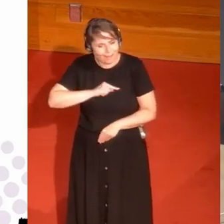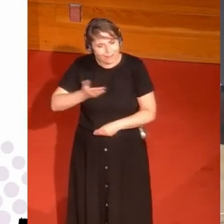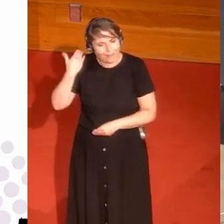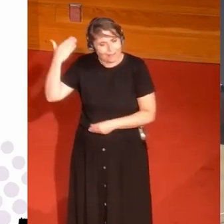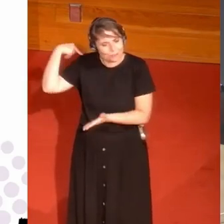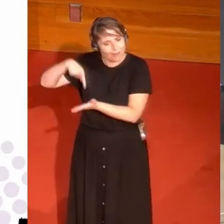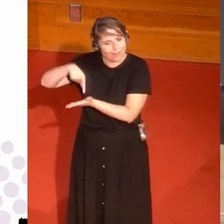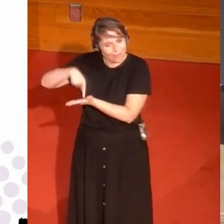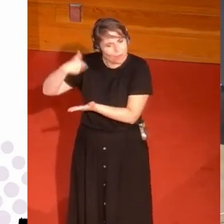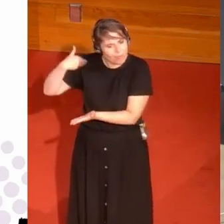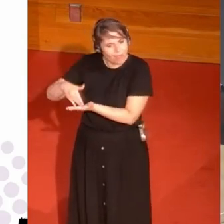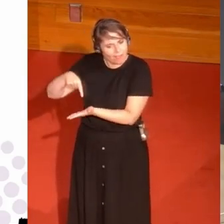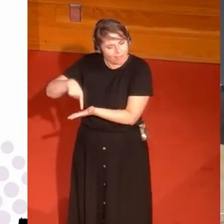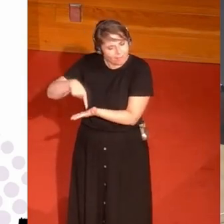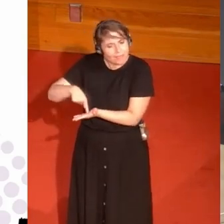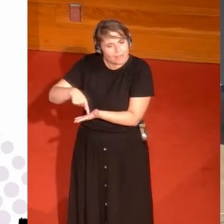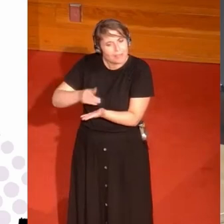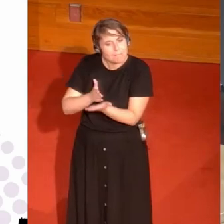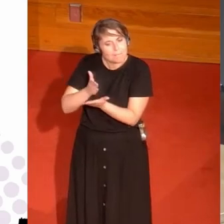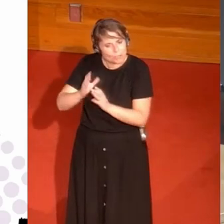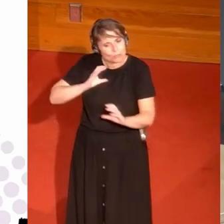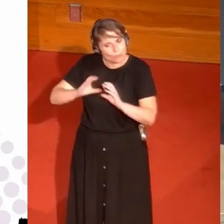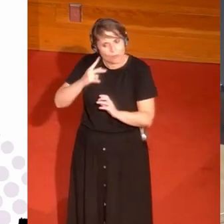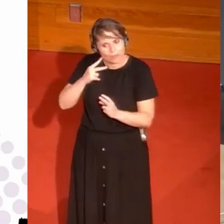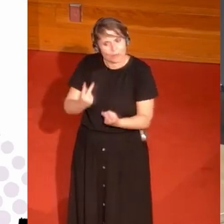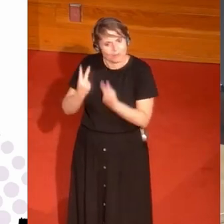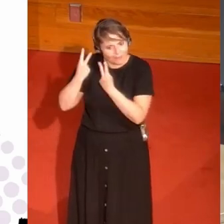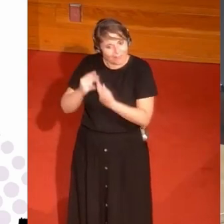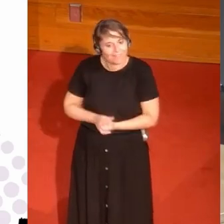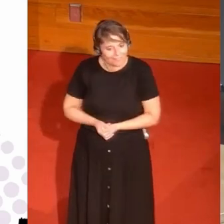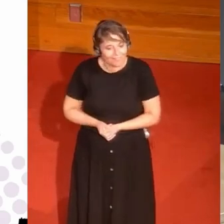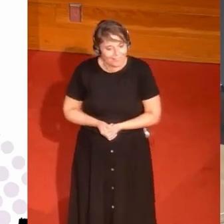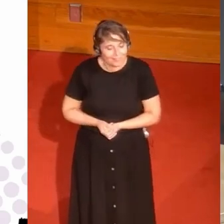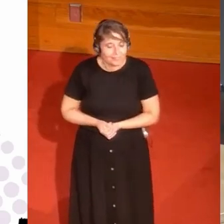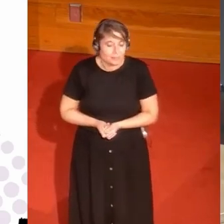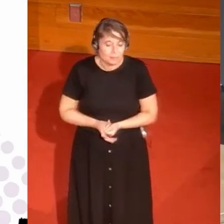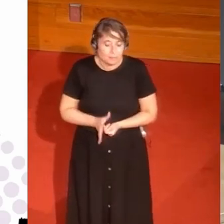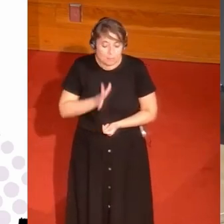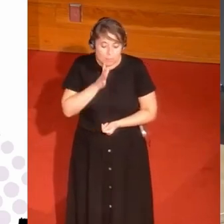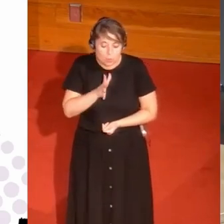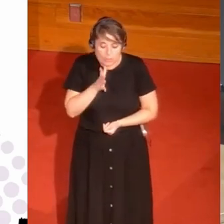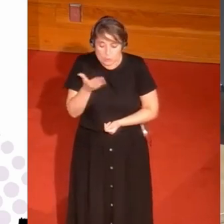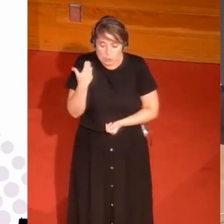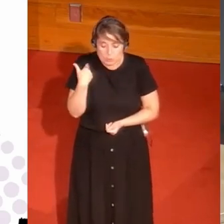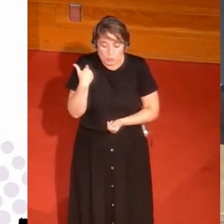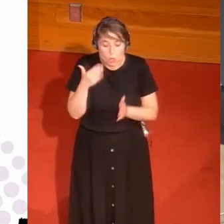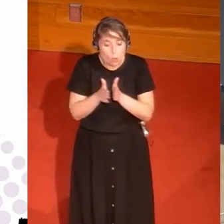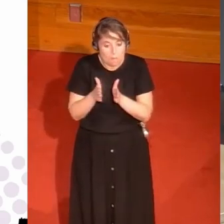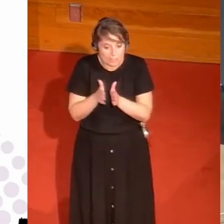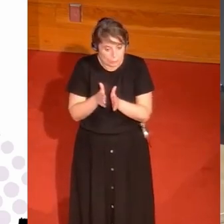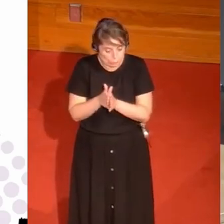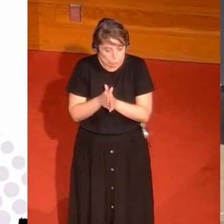yo creo que los medios de comunicación tenemos que seguir estando ahí por eso hace poco estuvieron varios